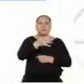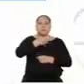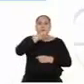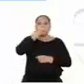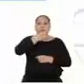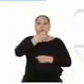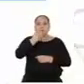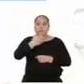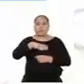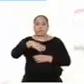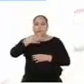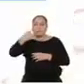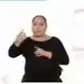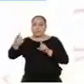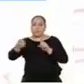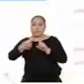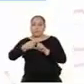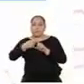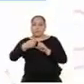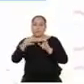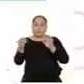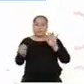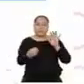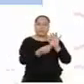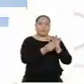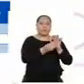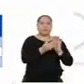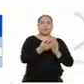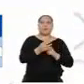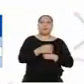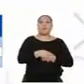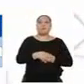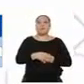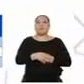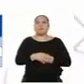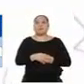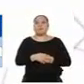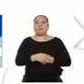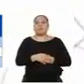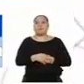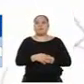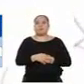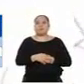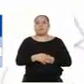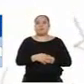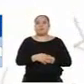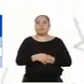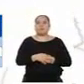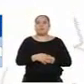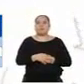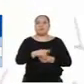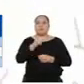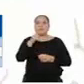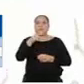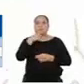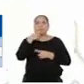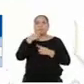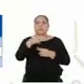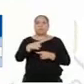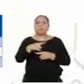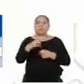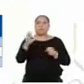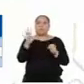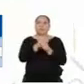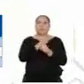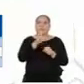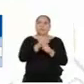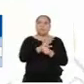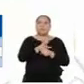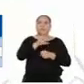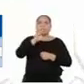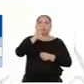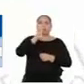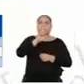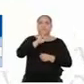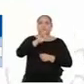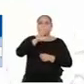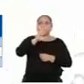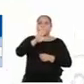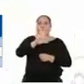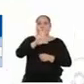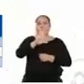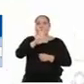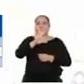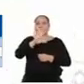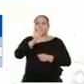Y luego los sumaré a los valores de la taza de leche A ver... Me da como resultado un total de 75